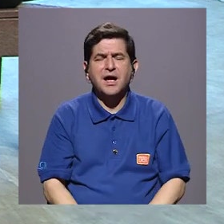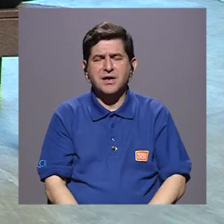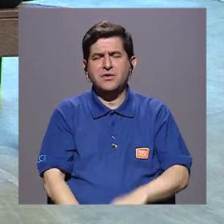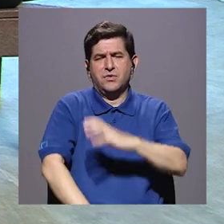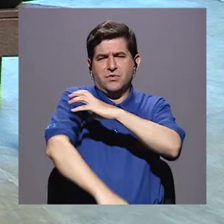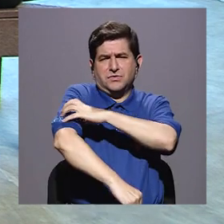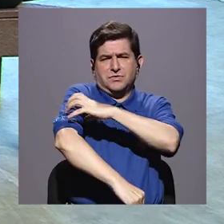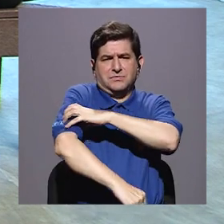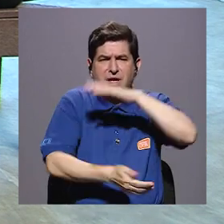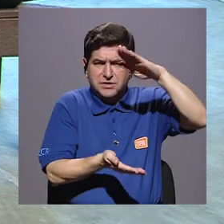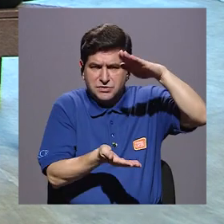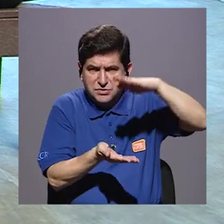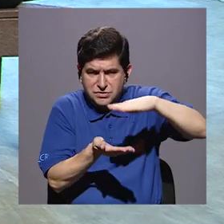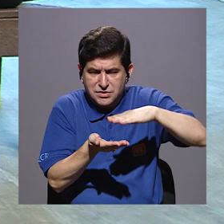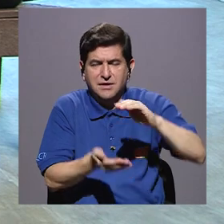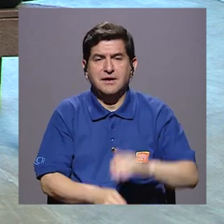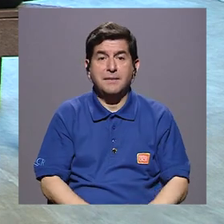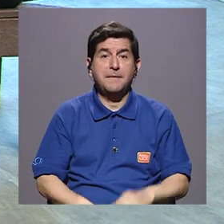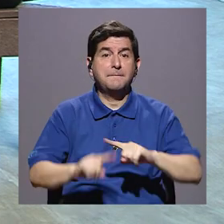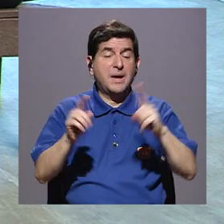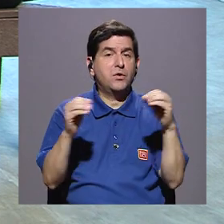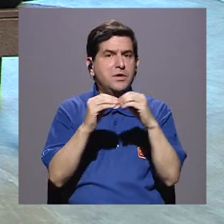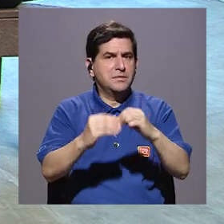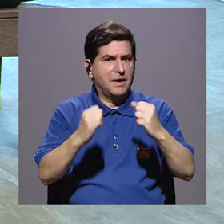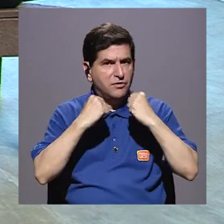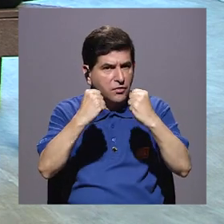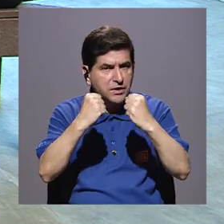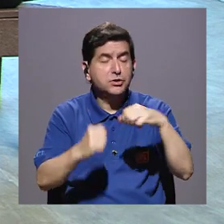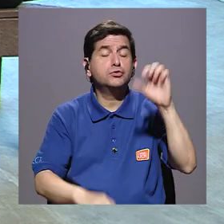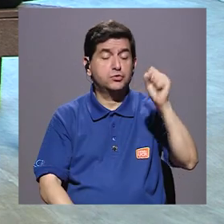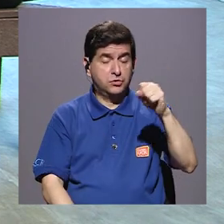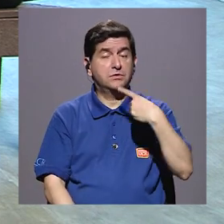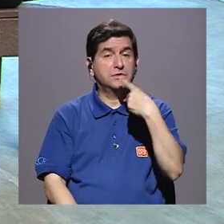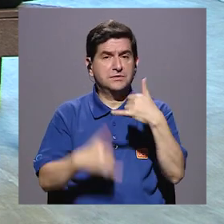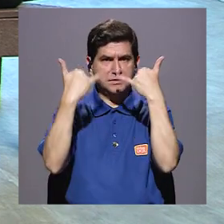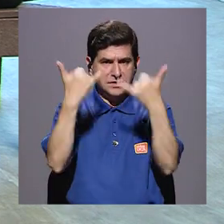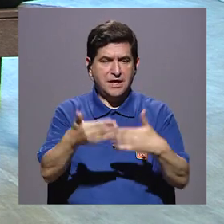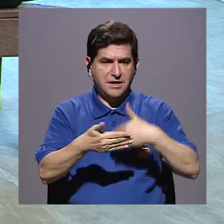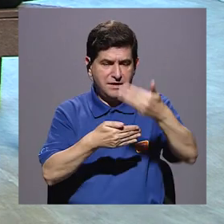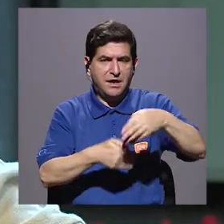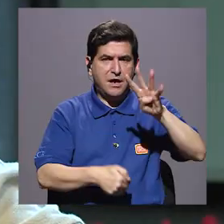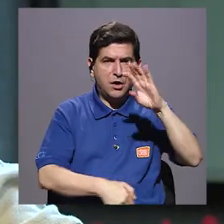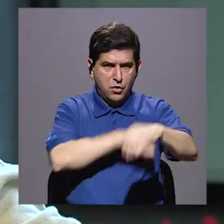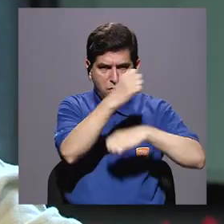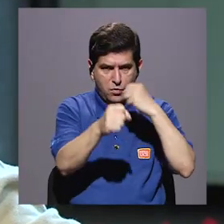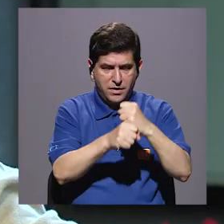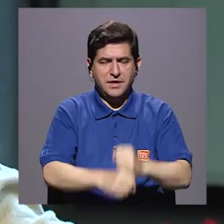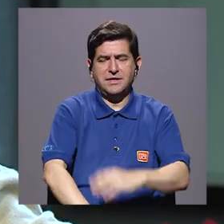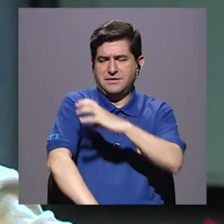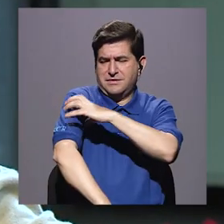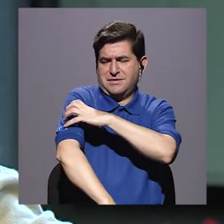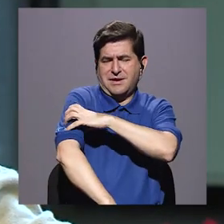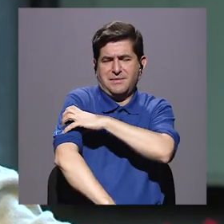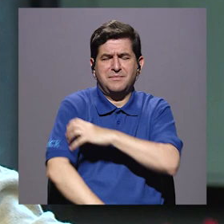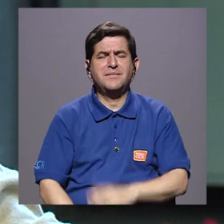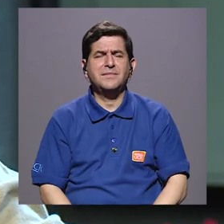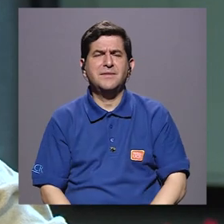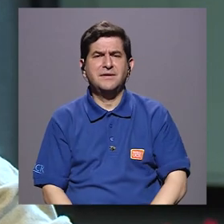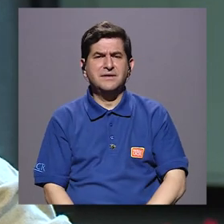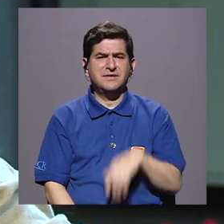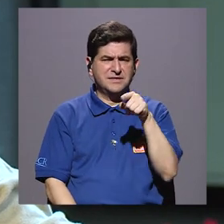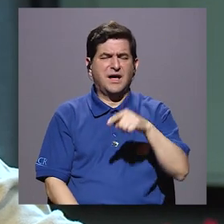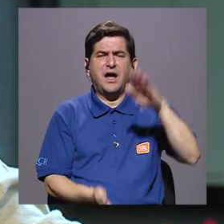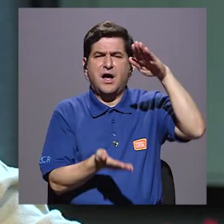masa muscular con el tiempo. Es cuando se da más allá. Correcto, se ha indicado que después de los 40 años la masa muscular empieza a